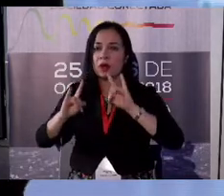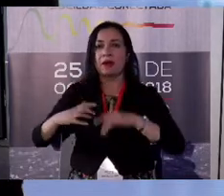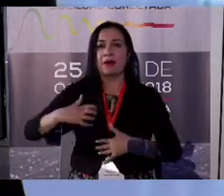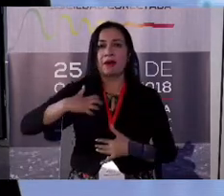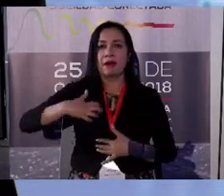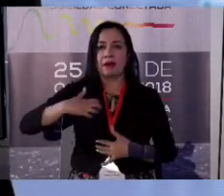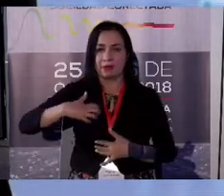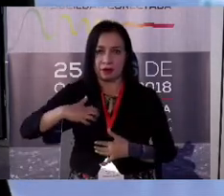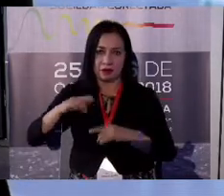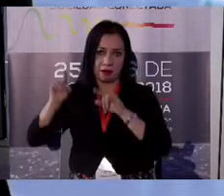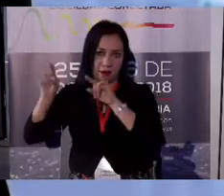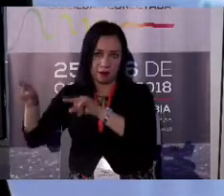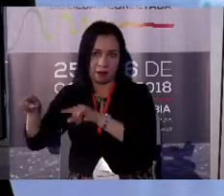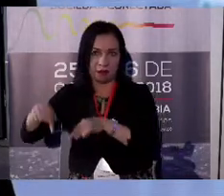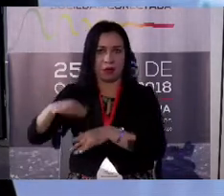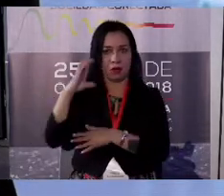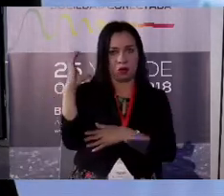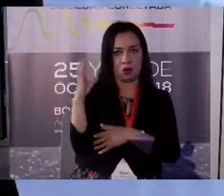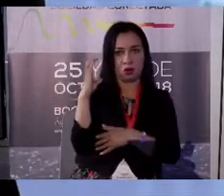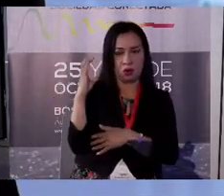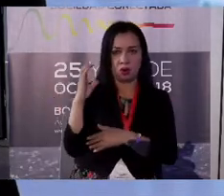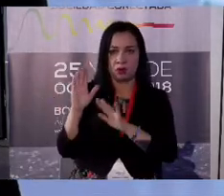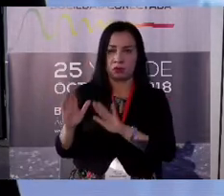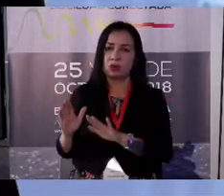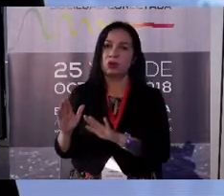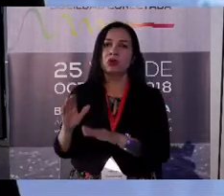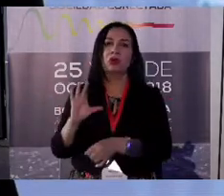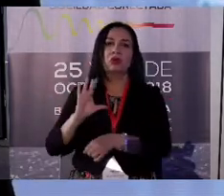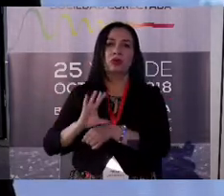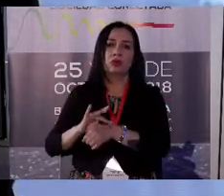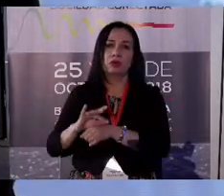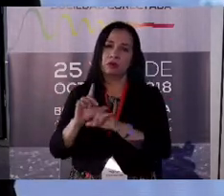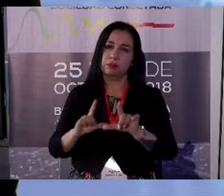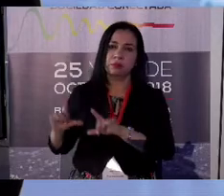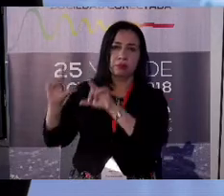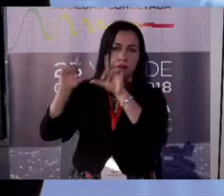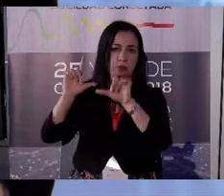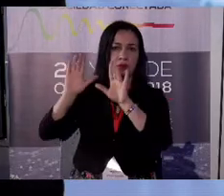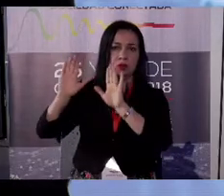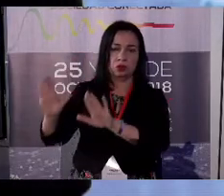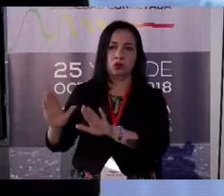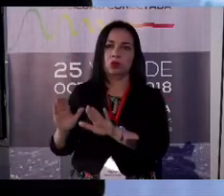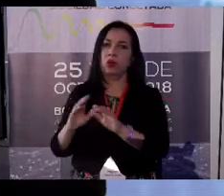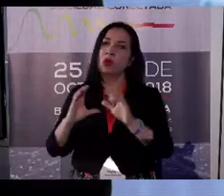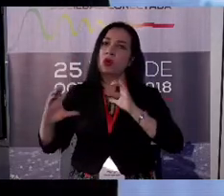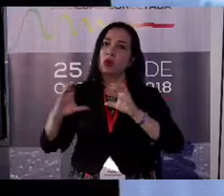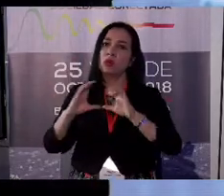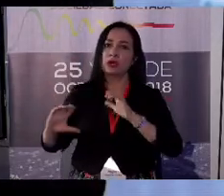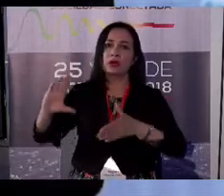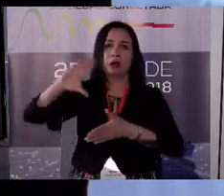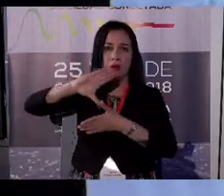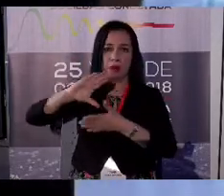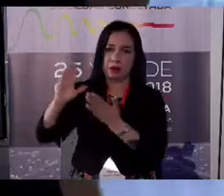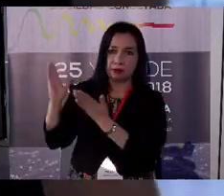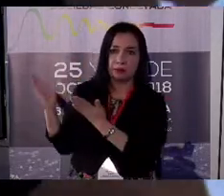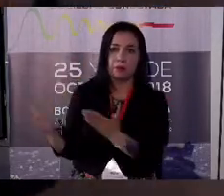autora principal de Análisis Cross Country de Telecomunicaciones de Américas. Bienvenidos.